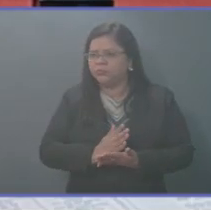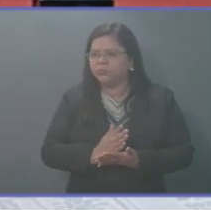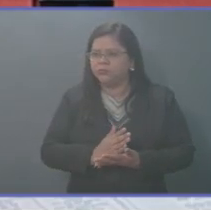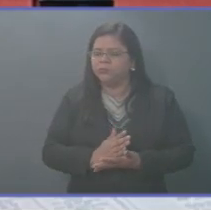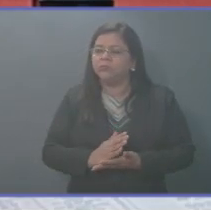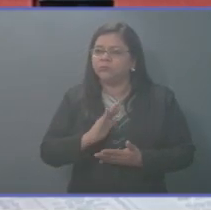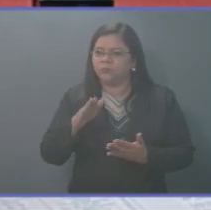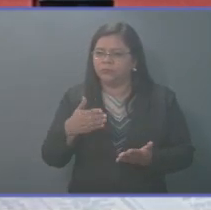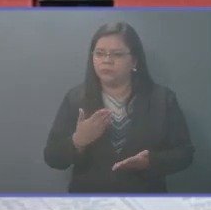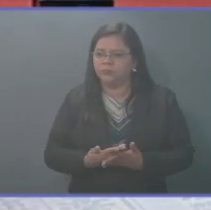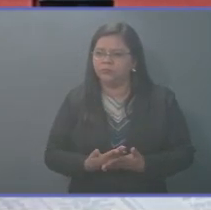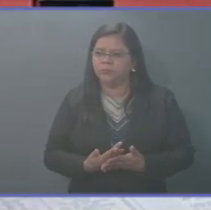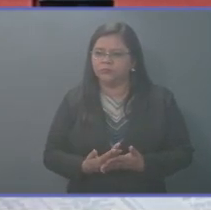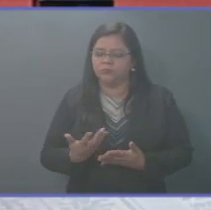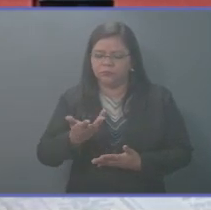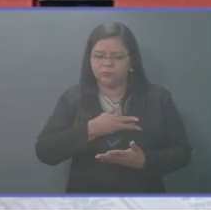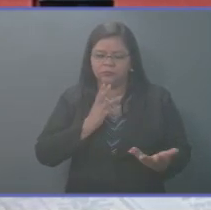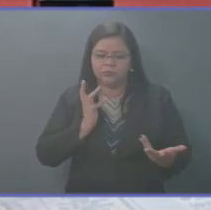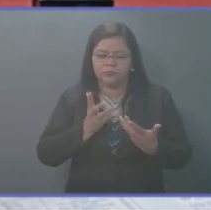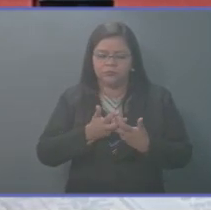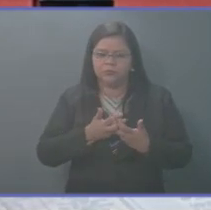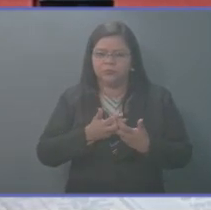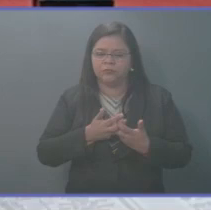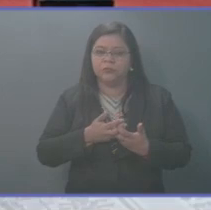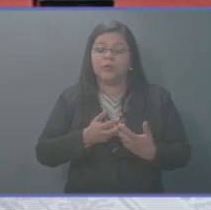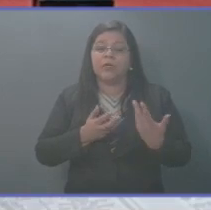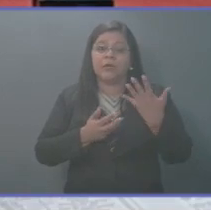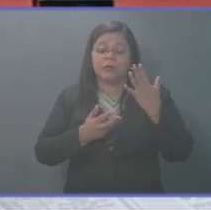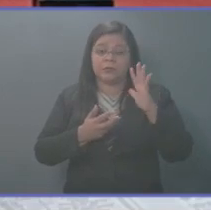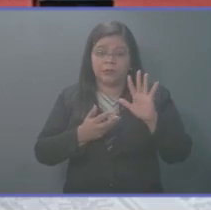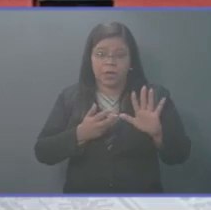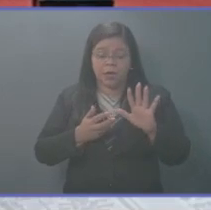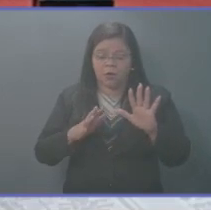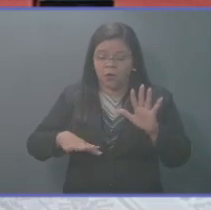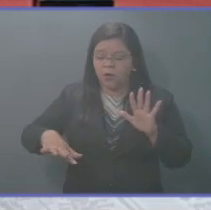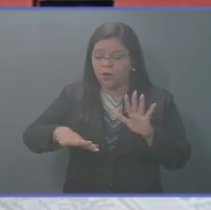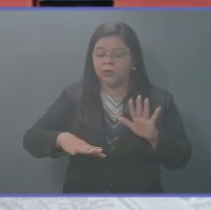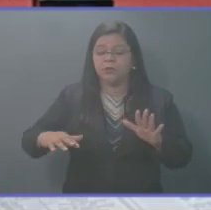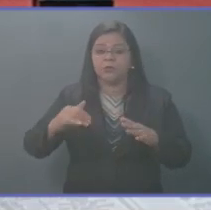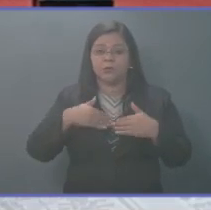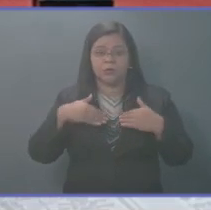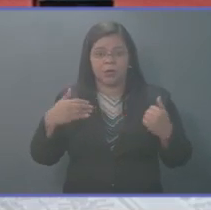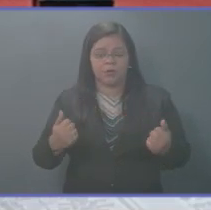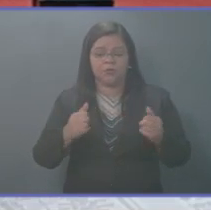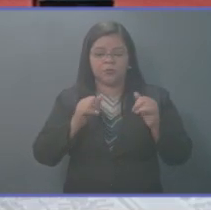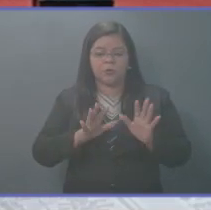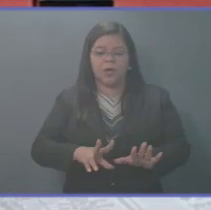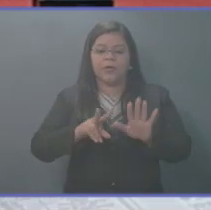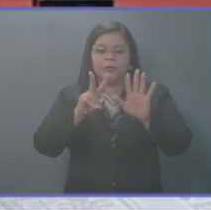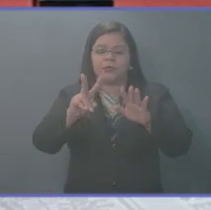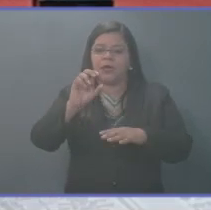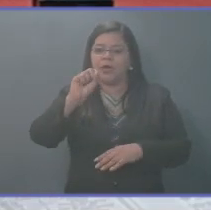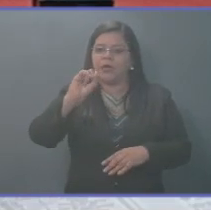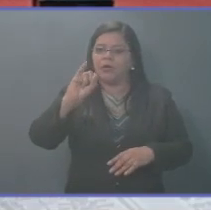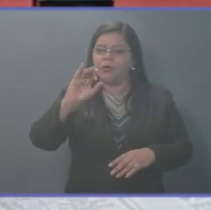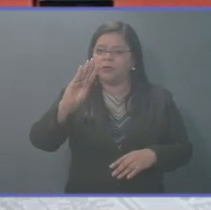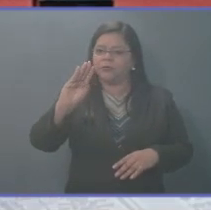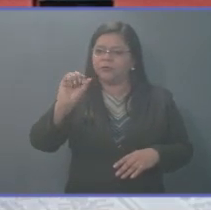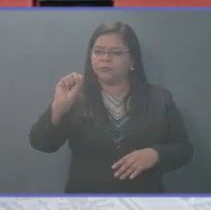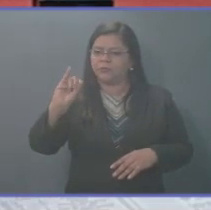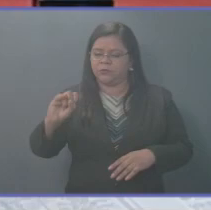este aparataje con los 5 regiones de salud con los 17 si va así y los